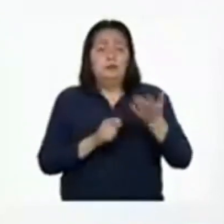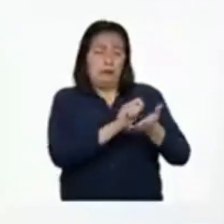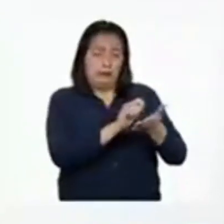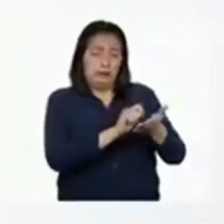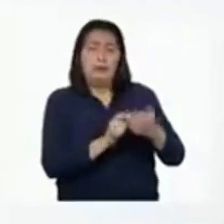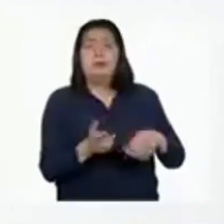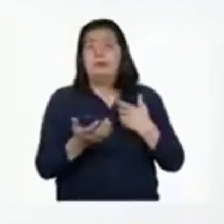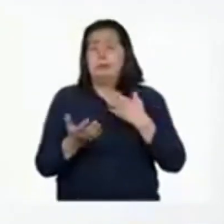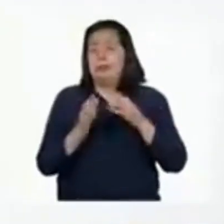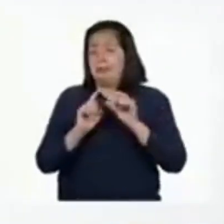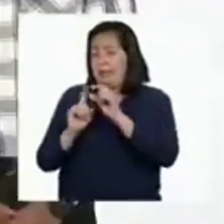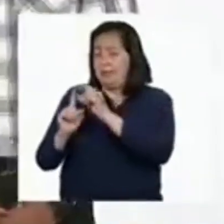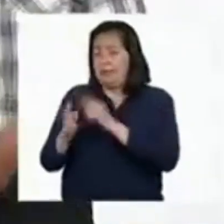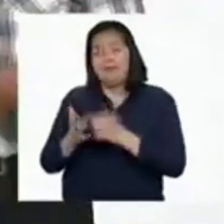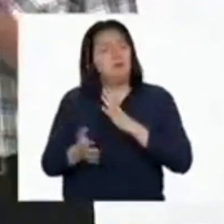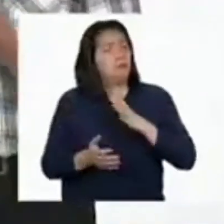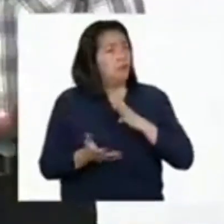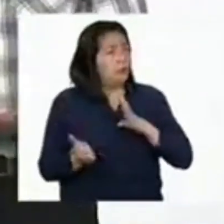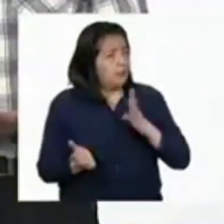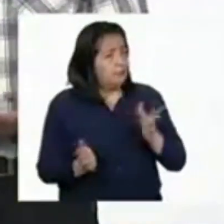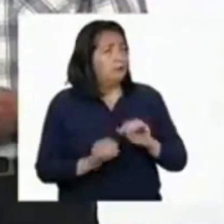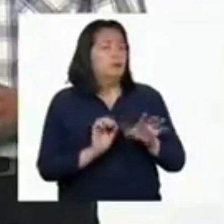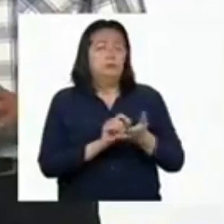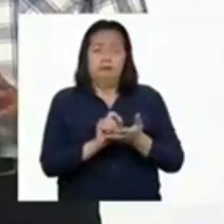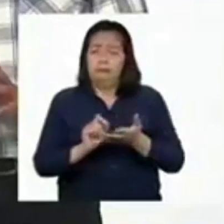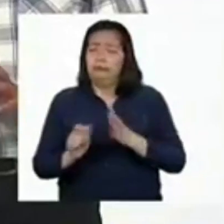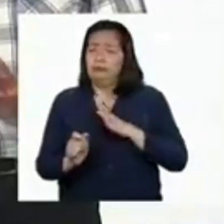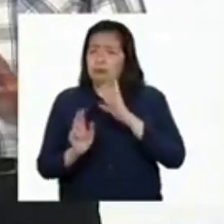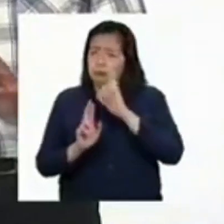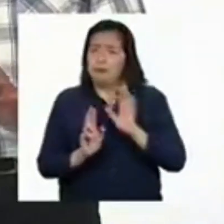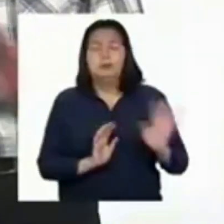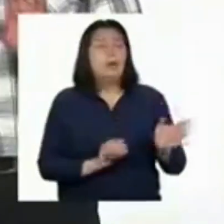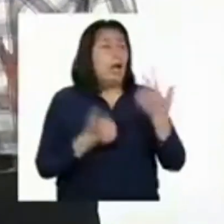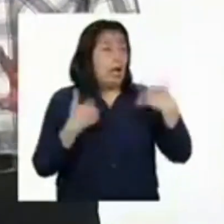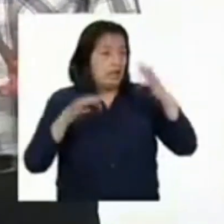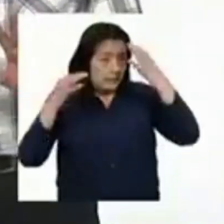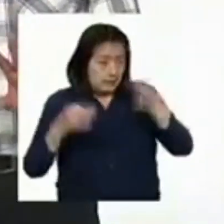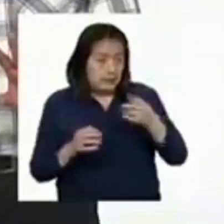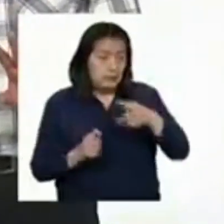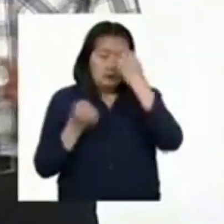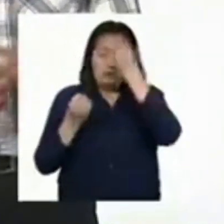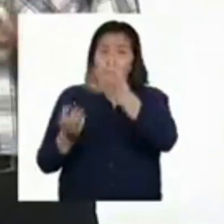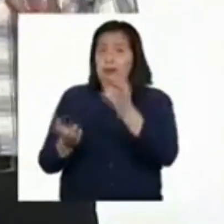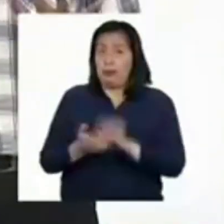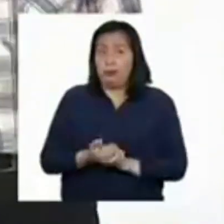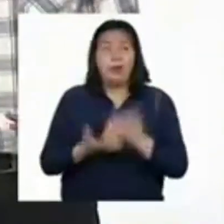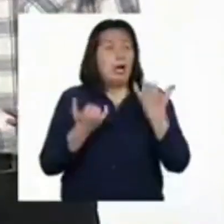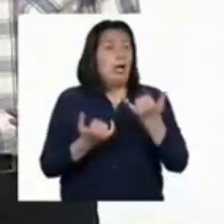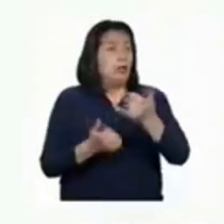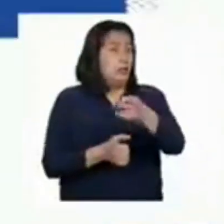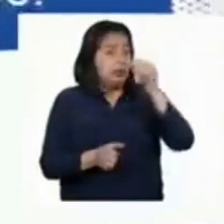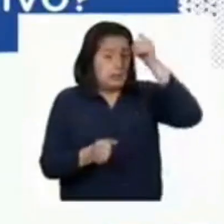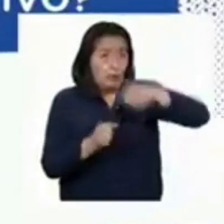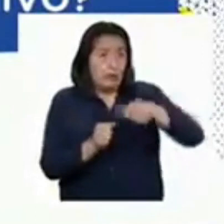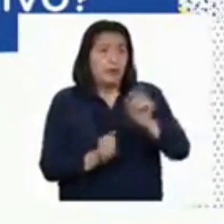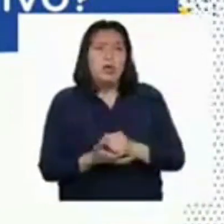texto usaremos un lenguaje formal. Exactamente. Ahora que ya se ha decidido esta información,